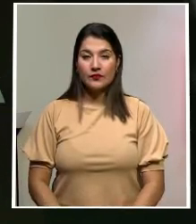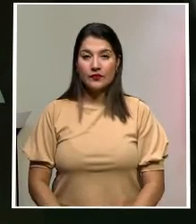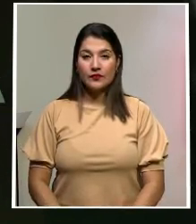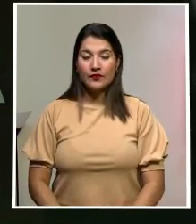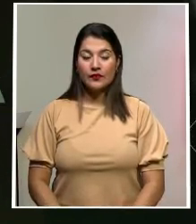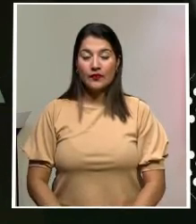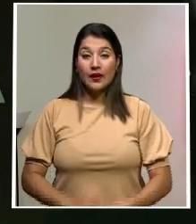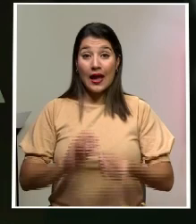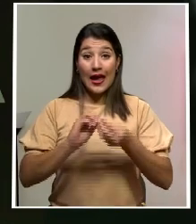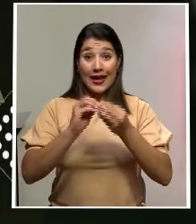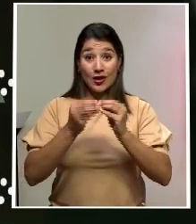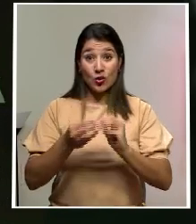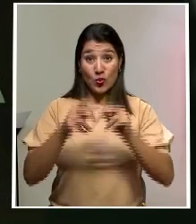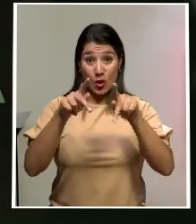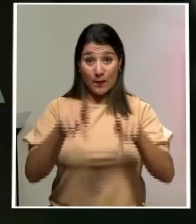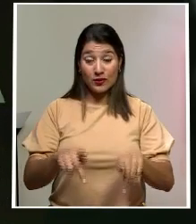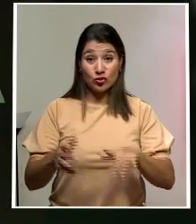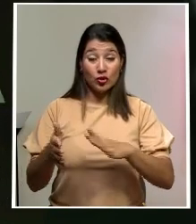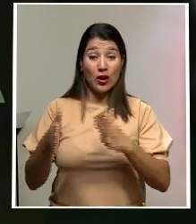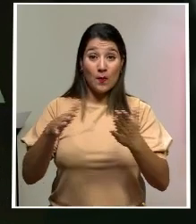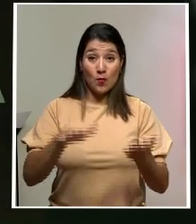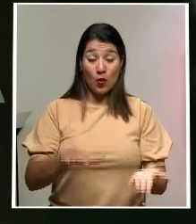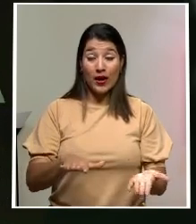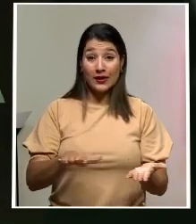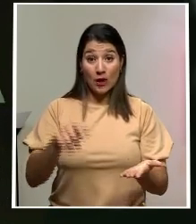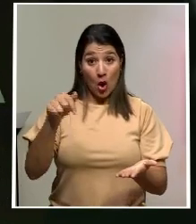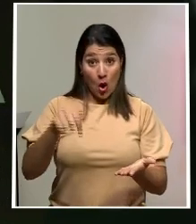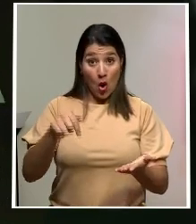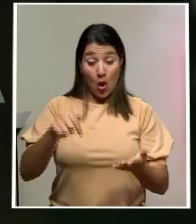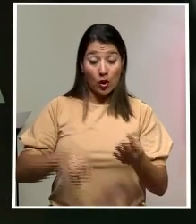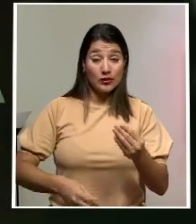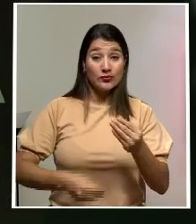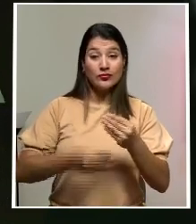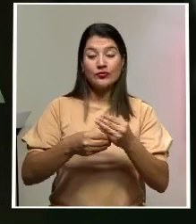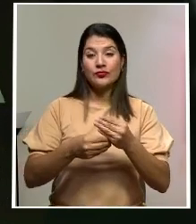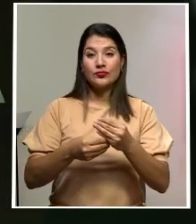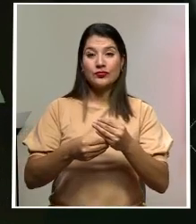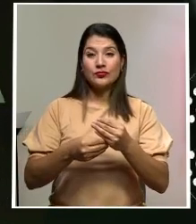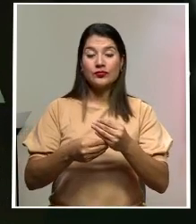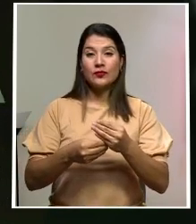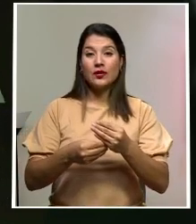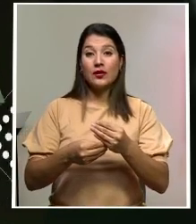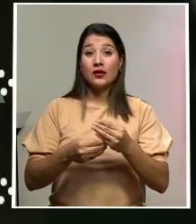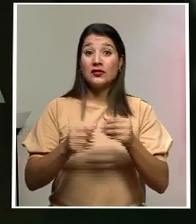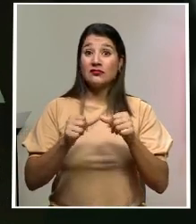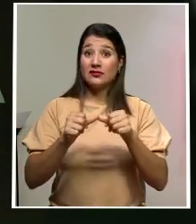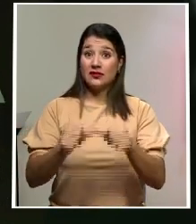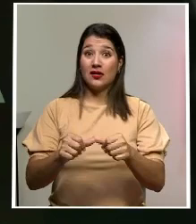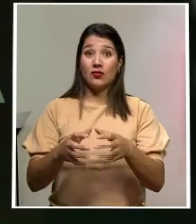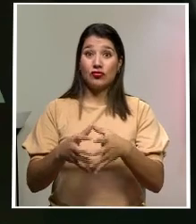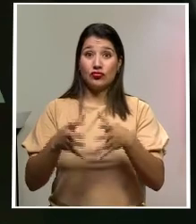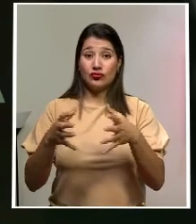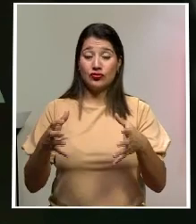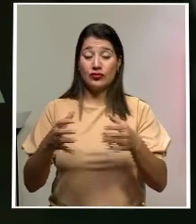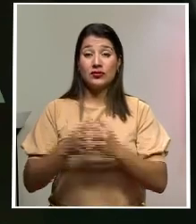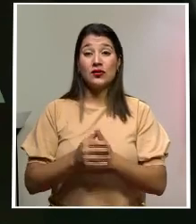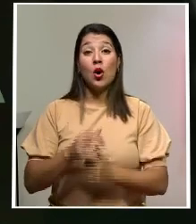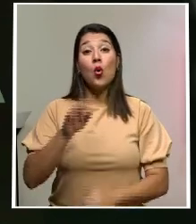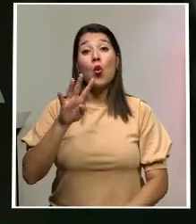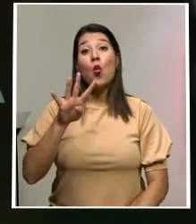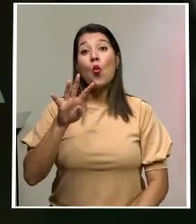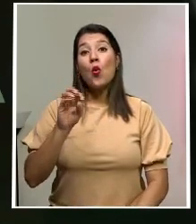La cantidad de fallecidos en las últimas 24 horas continúa altísima.